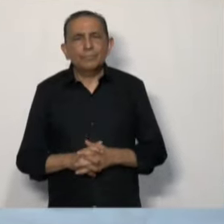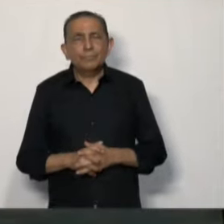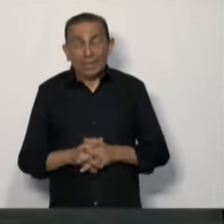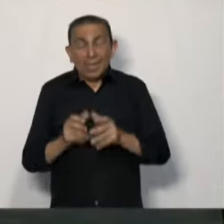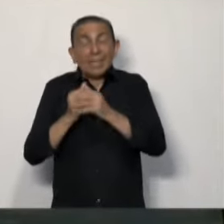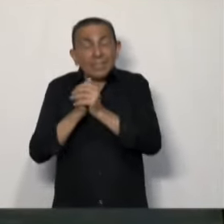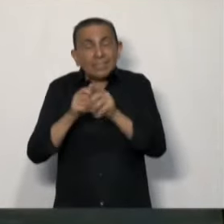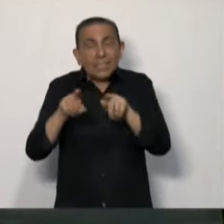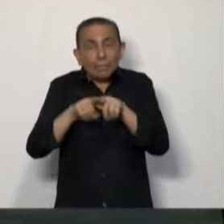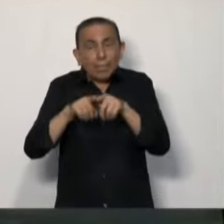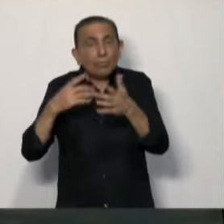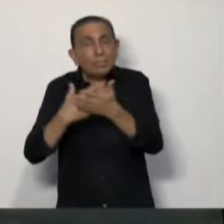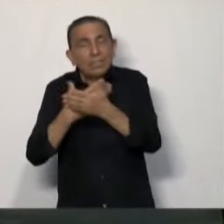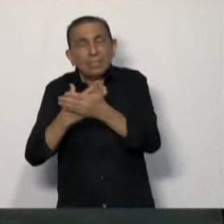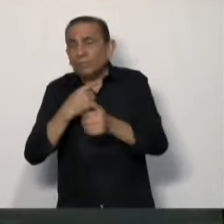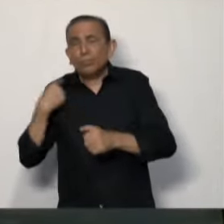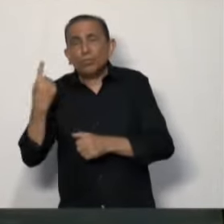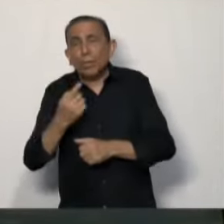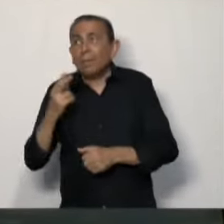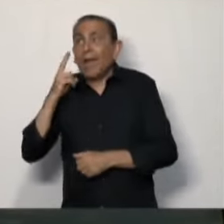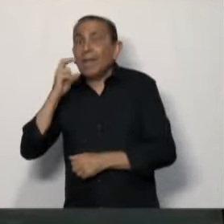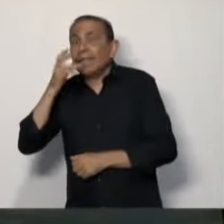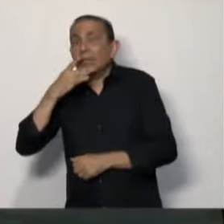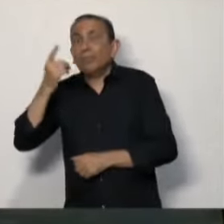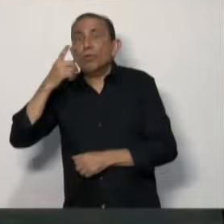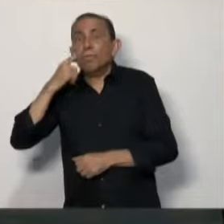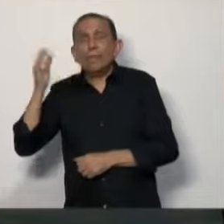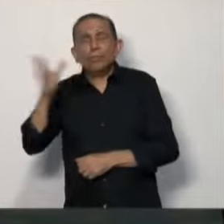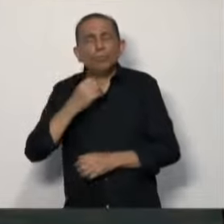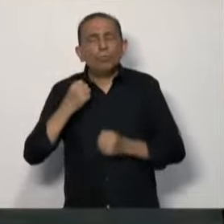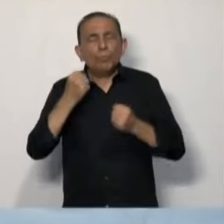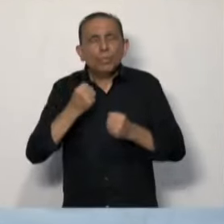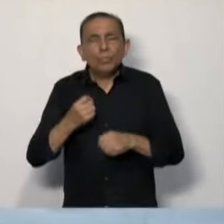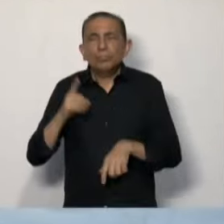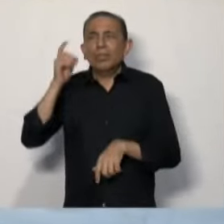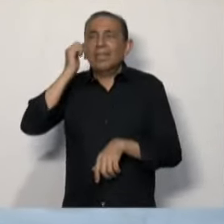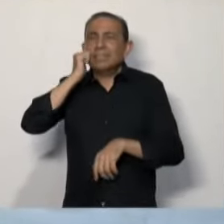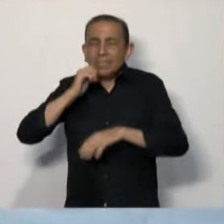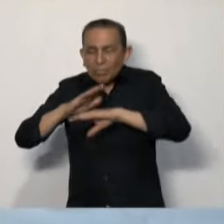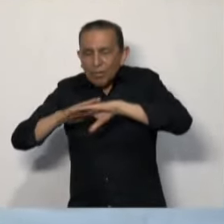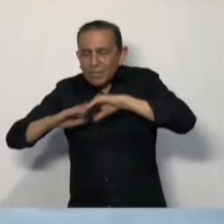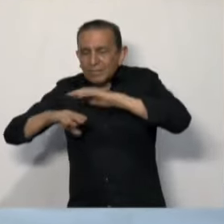Recen, hermanos, para que este sacrificio nuestro sea agradable a Dios Padre Todopoderoso.